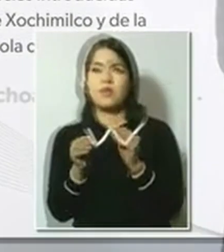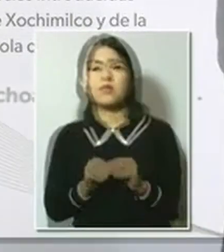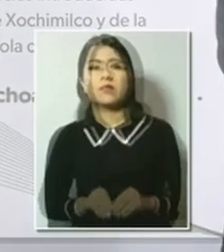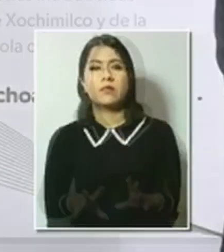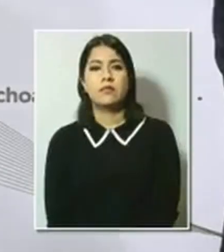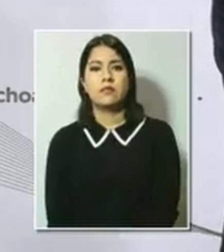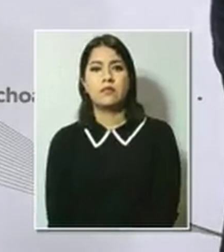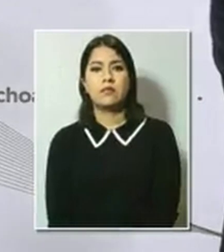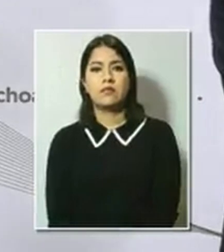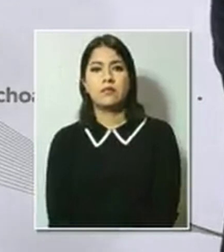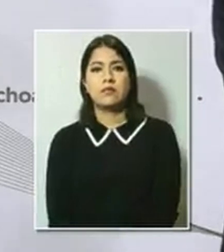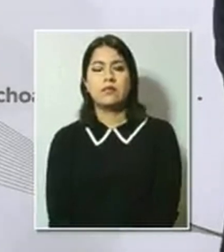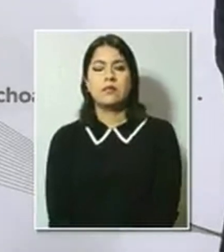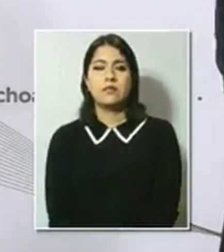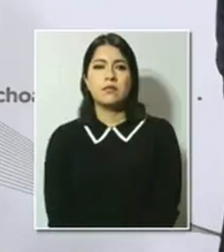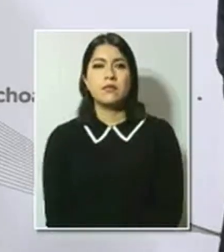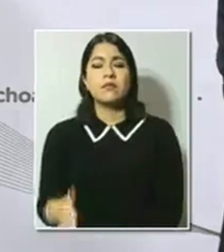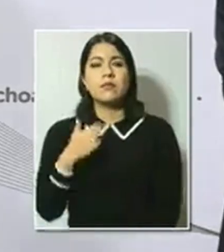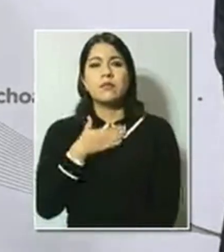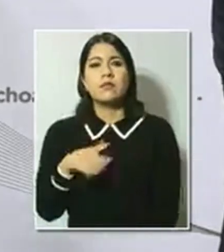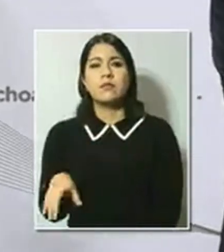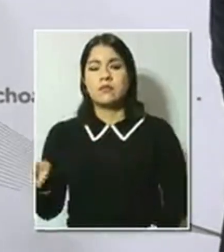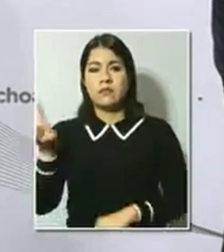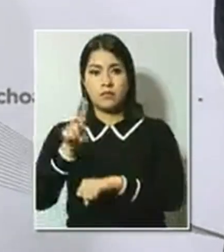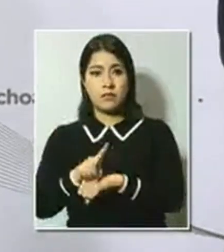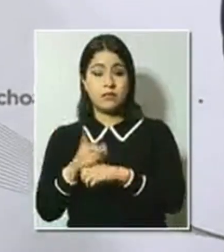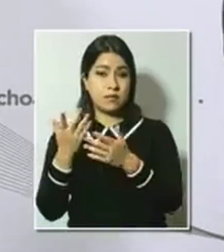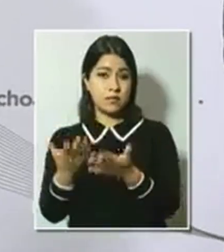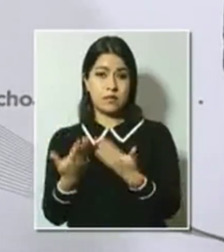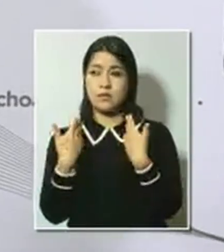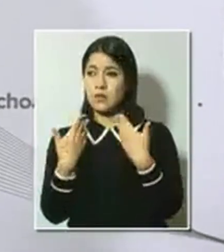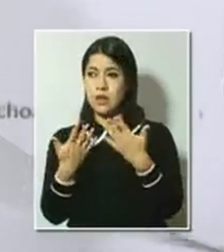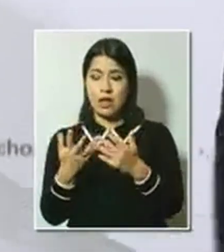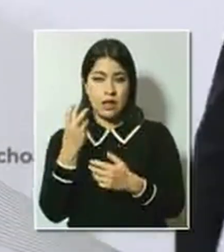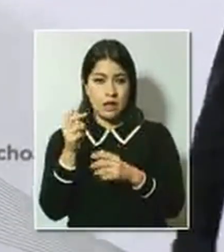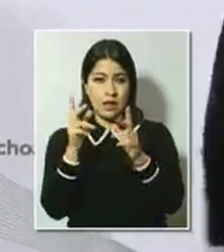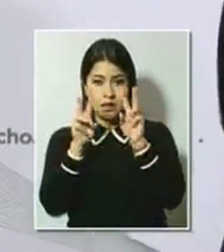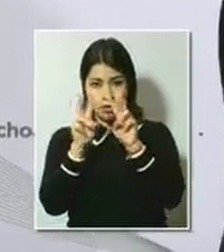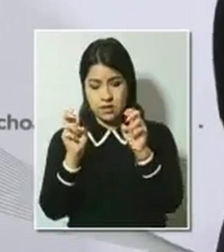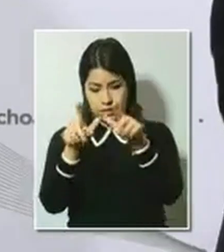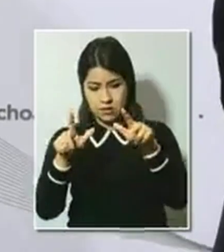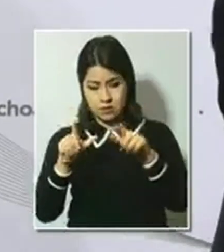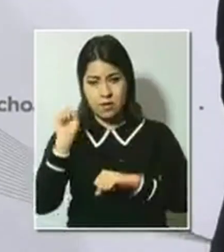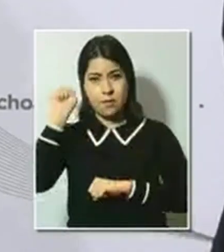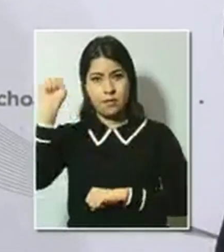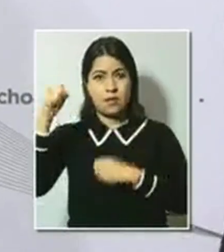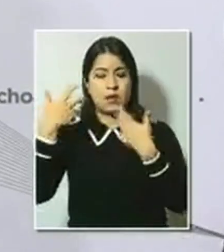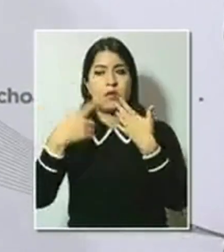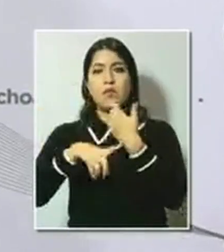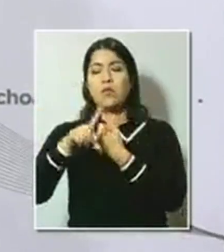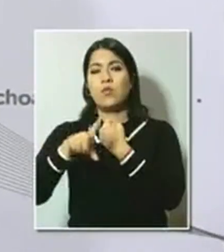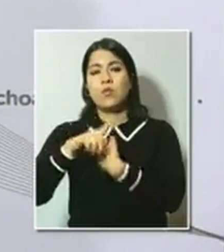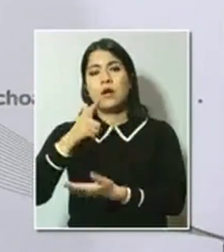amplia distribución, entre las que destacó la carpa dorada, charales de Xochimilco, lobina negra, guppies,